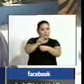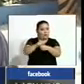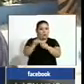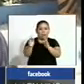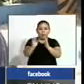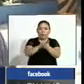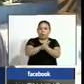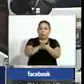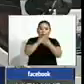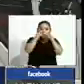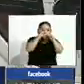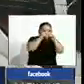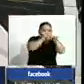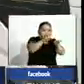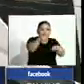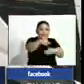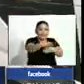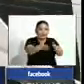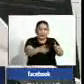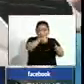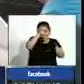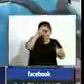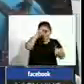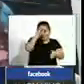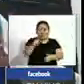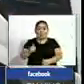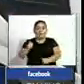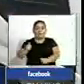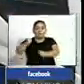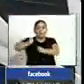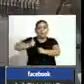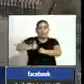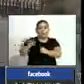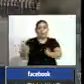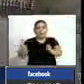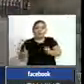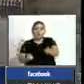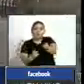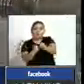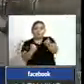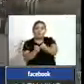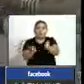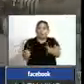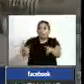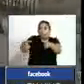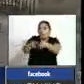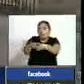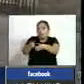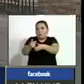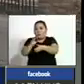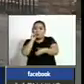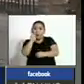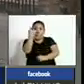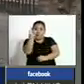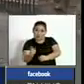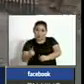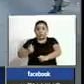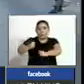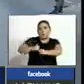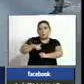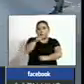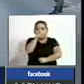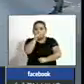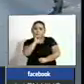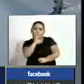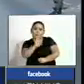ningún contagio al interior de las unidades. En el caso de los soldados que trabajan en coordinación con la PNC, según el testimonio de uno de ellos, la